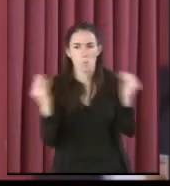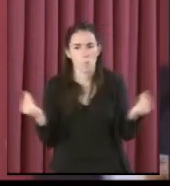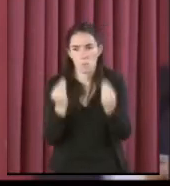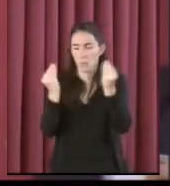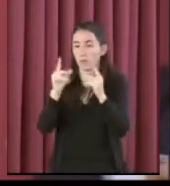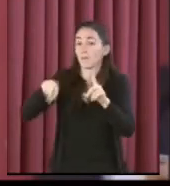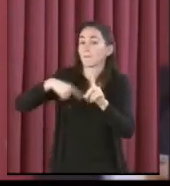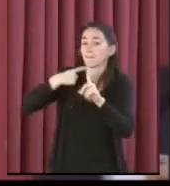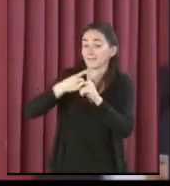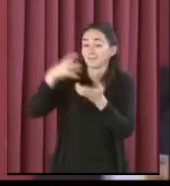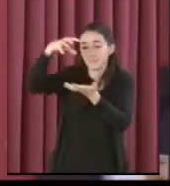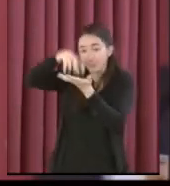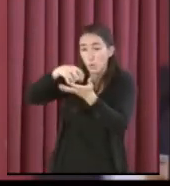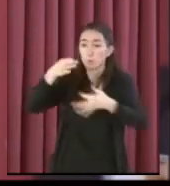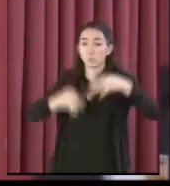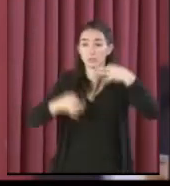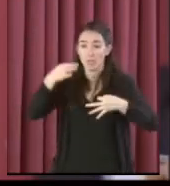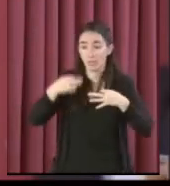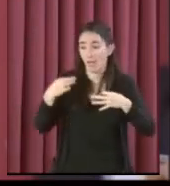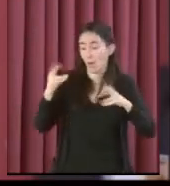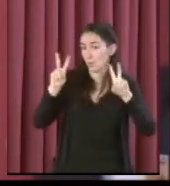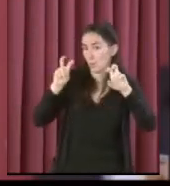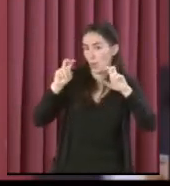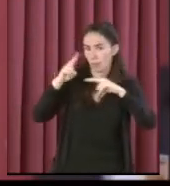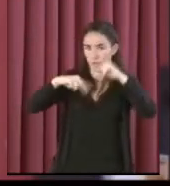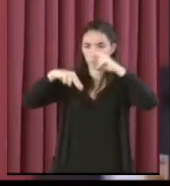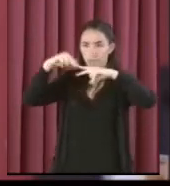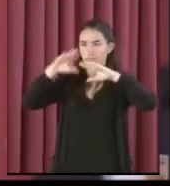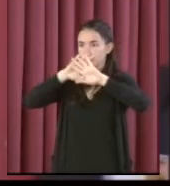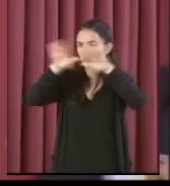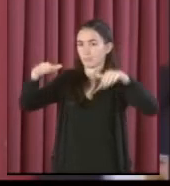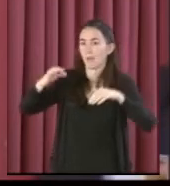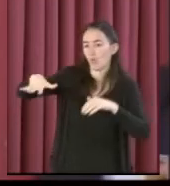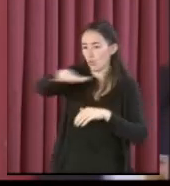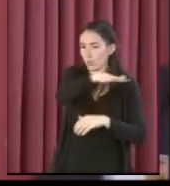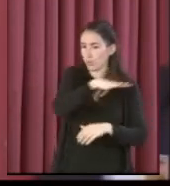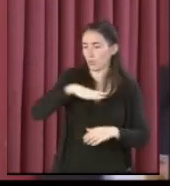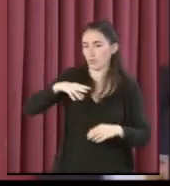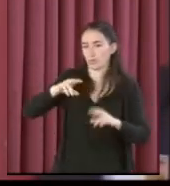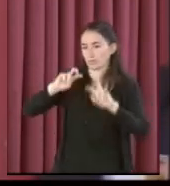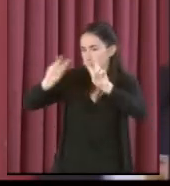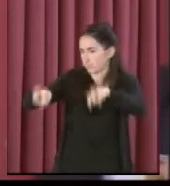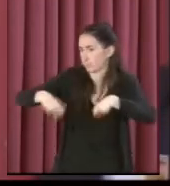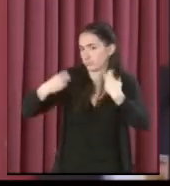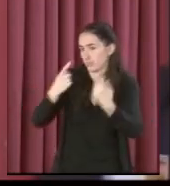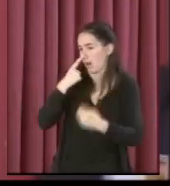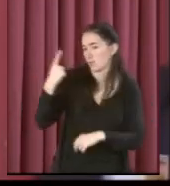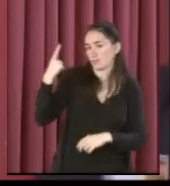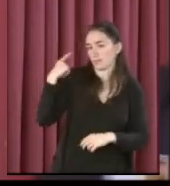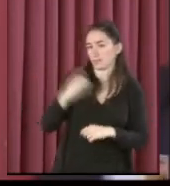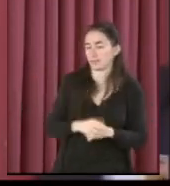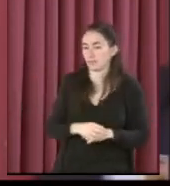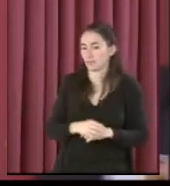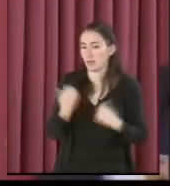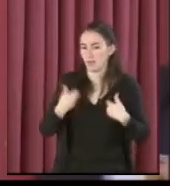la actuación del nuevo Palacio de Justicia y todo su entorno en este último año pasado. Estamos reinventando la ciudad